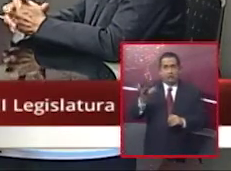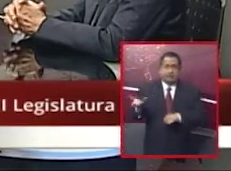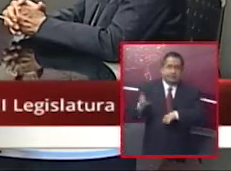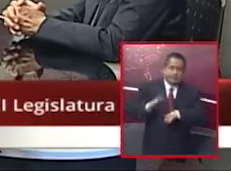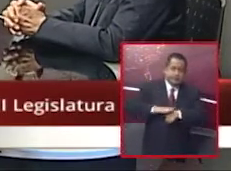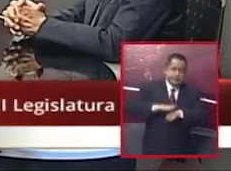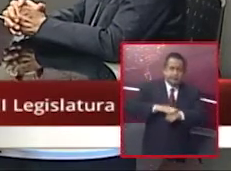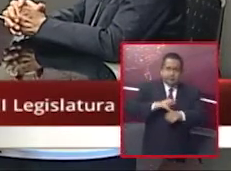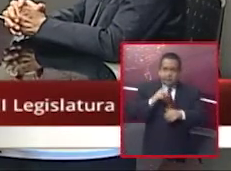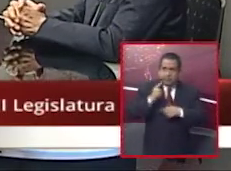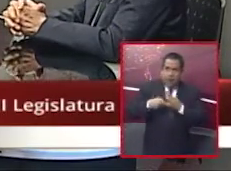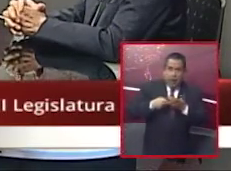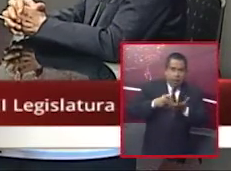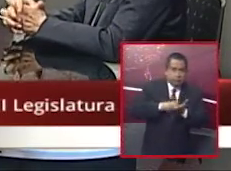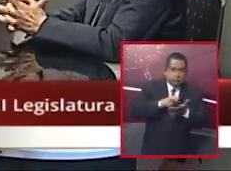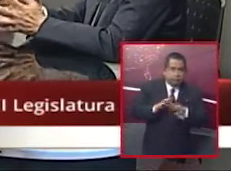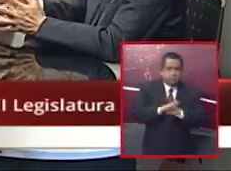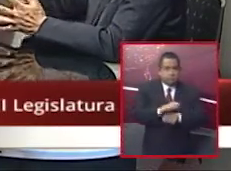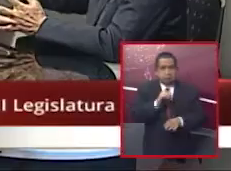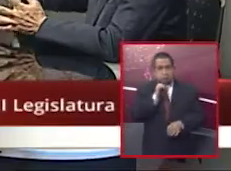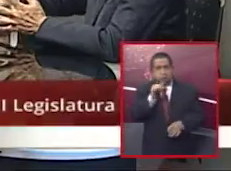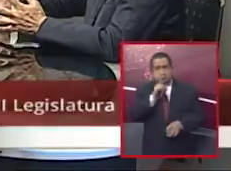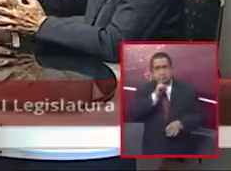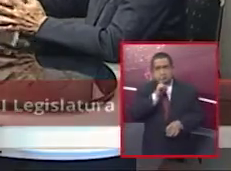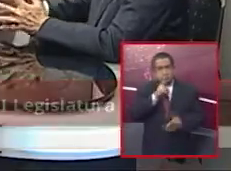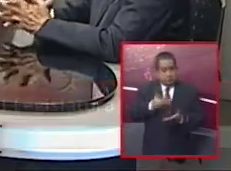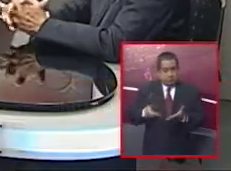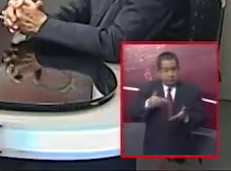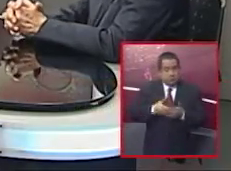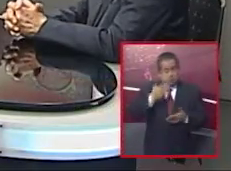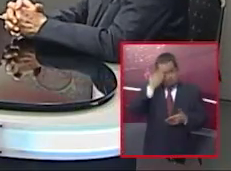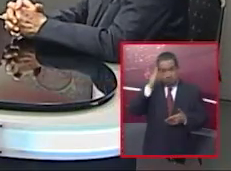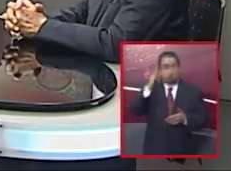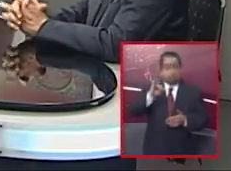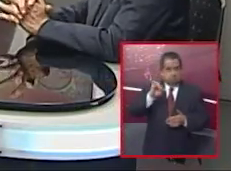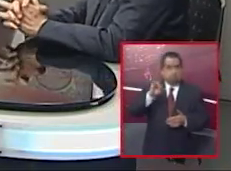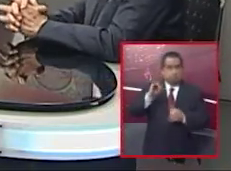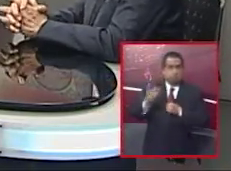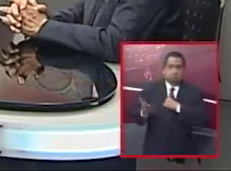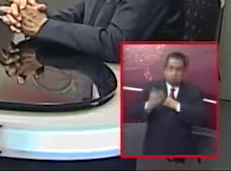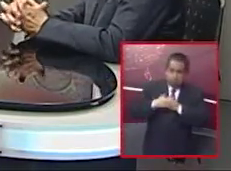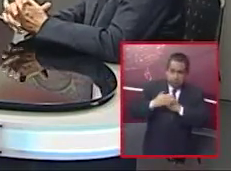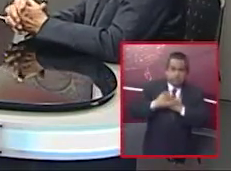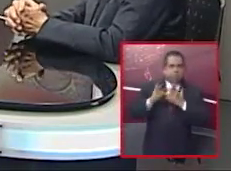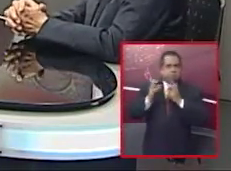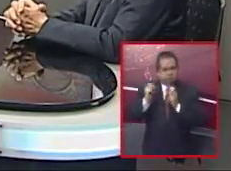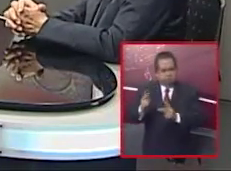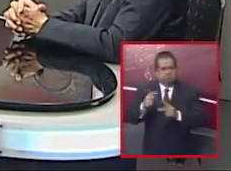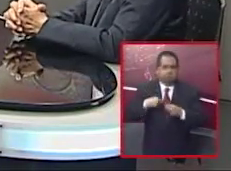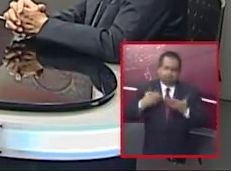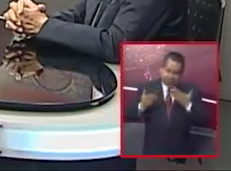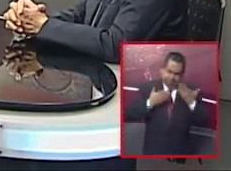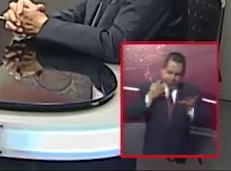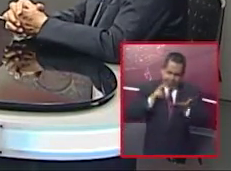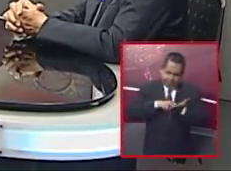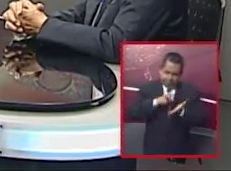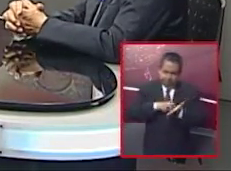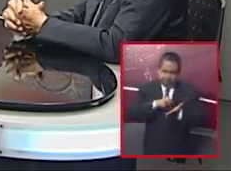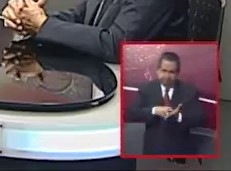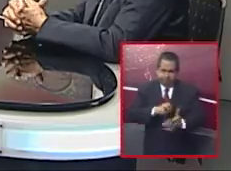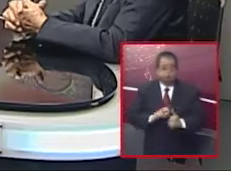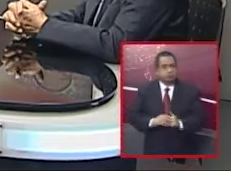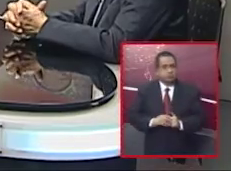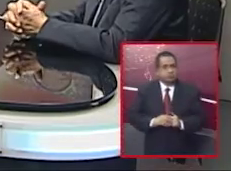realizaban y que se dirigieran a la Cámara de Diputados. Entonces, finalmente lo que yo creo es